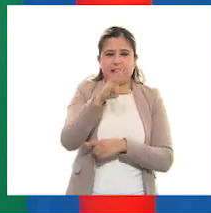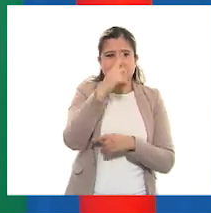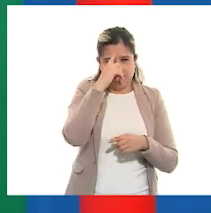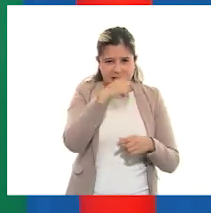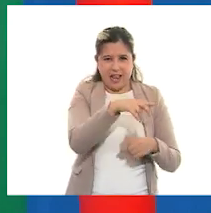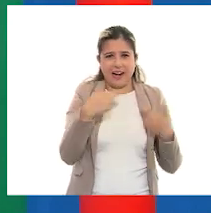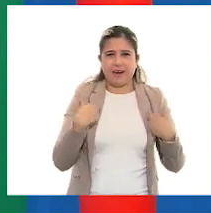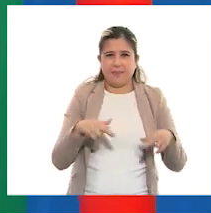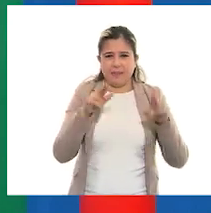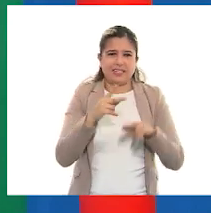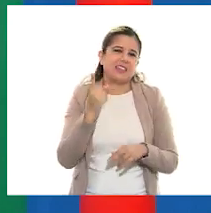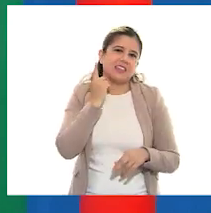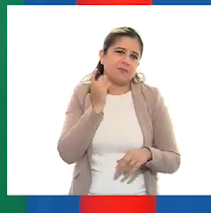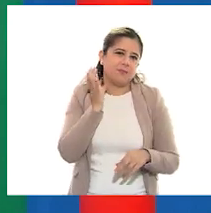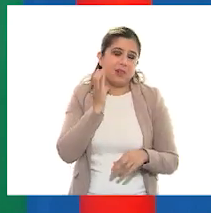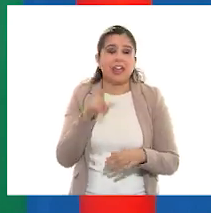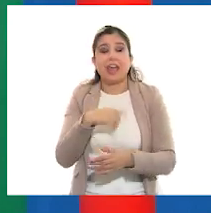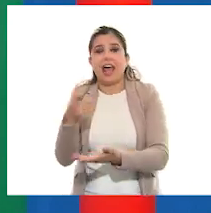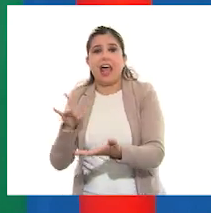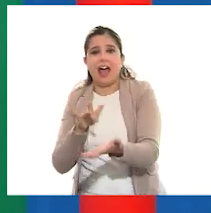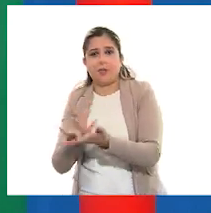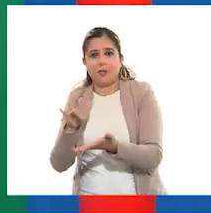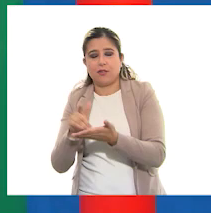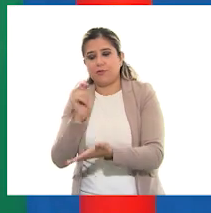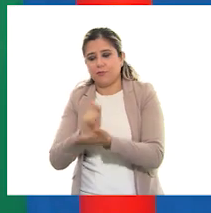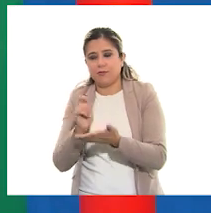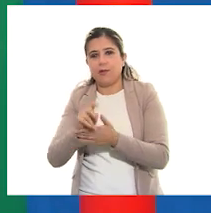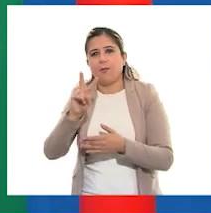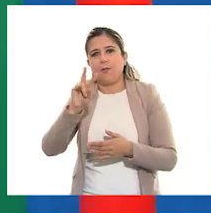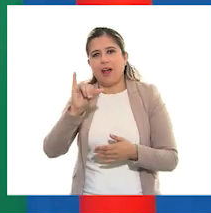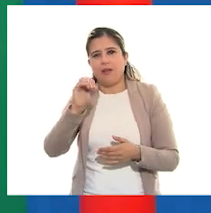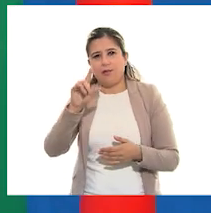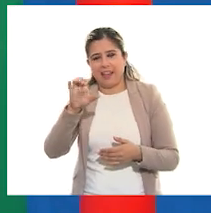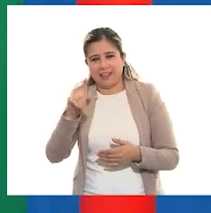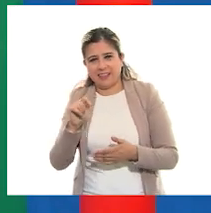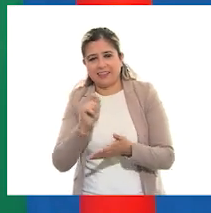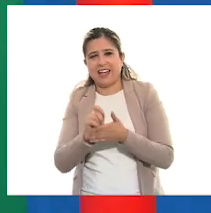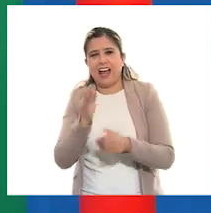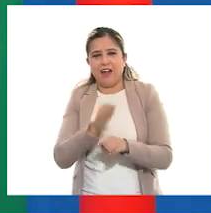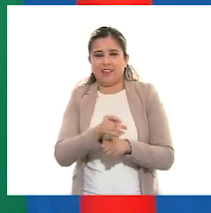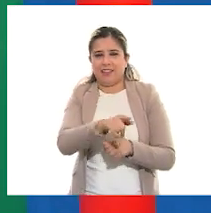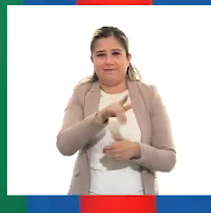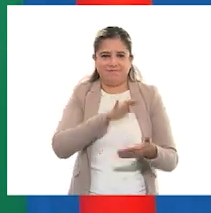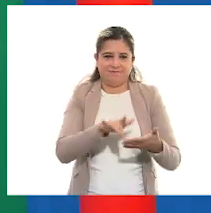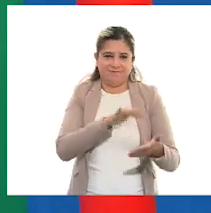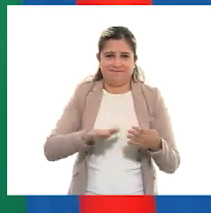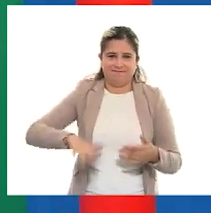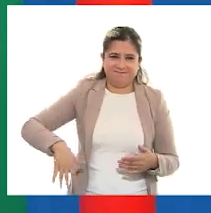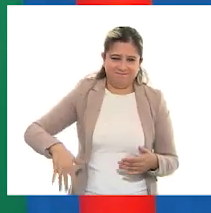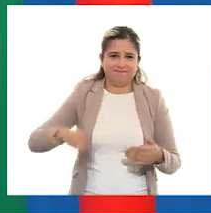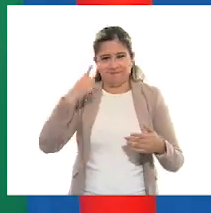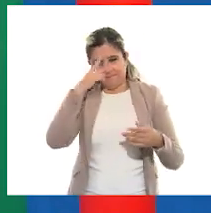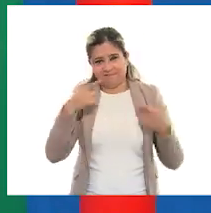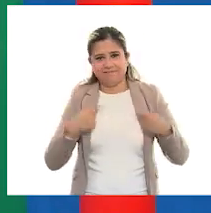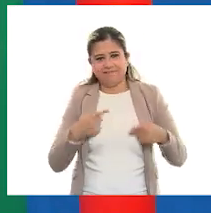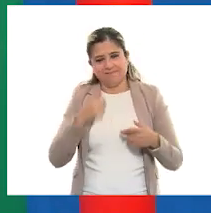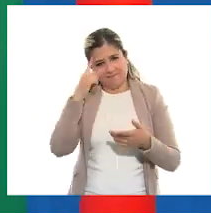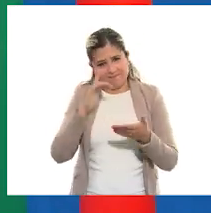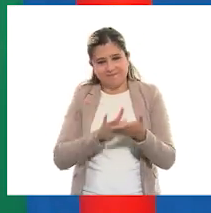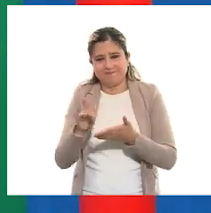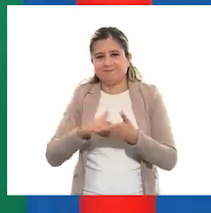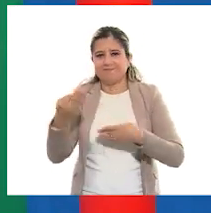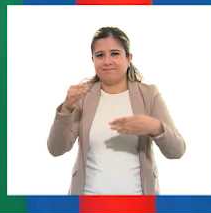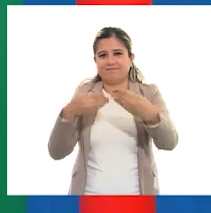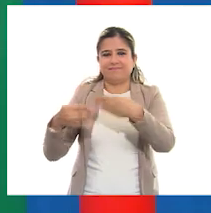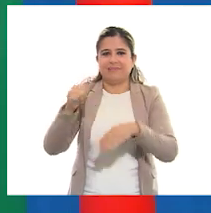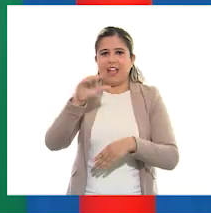representante, y la de apoyo, la que escriben Violet y Doug, que nos leíste para que el público los apoye para conservar abierto el